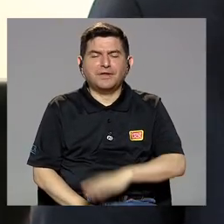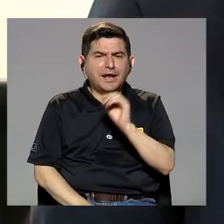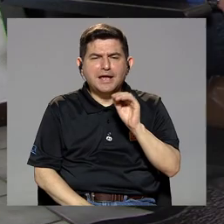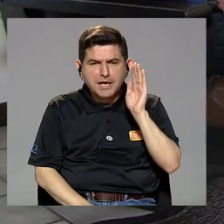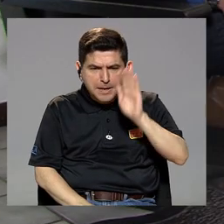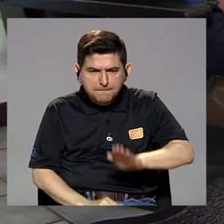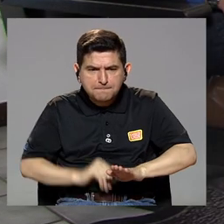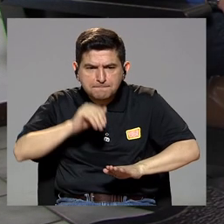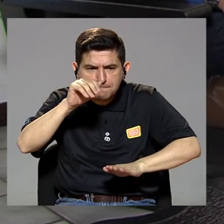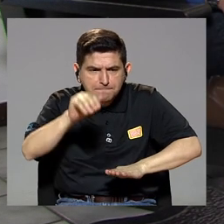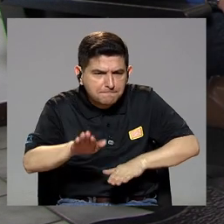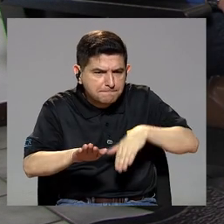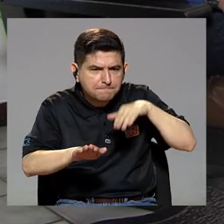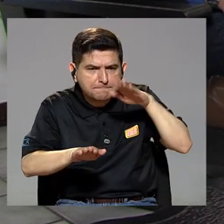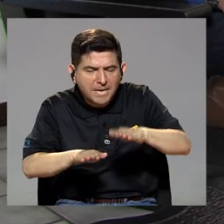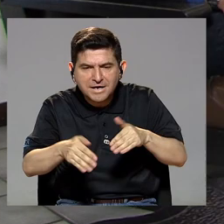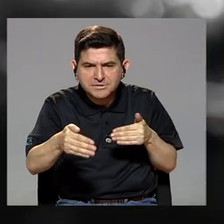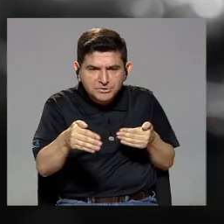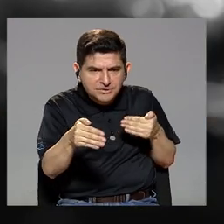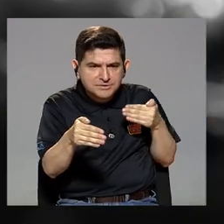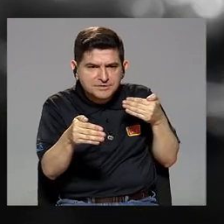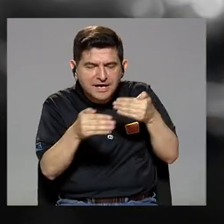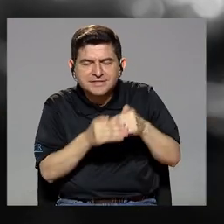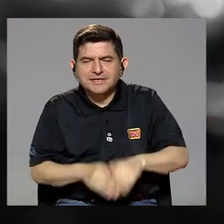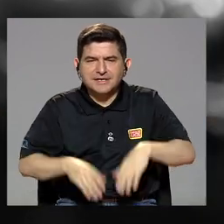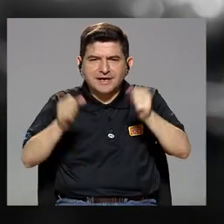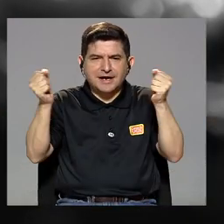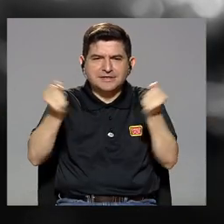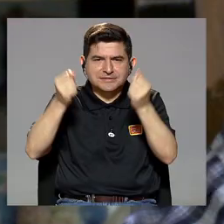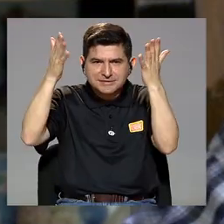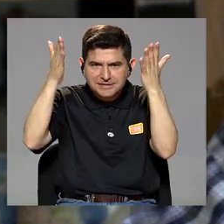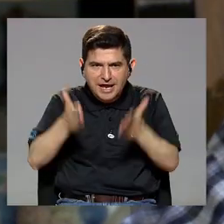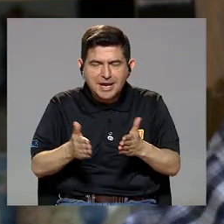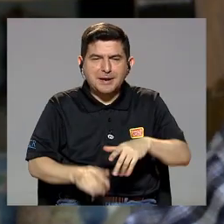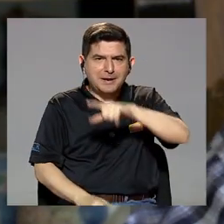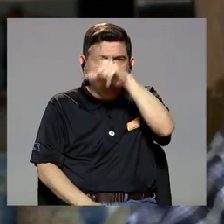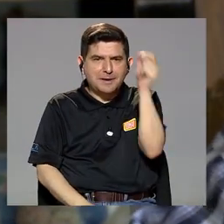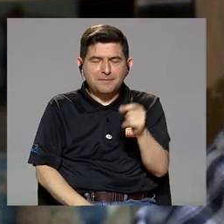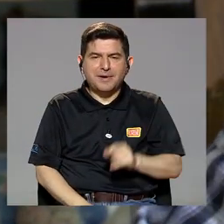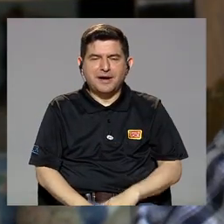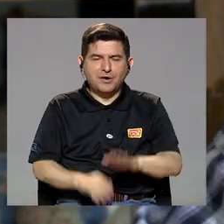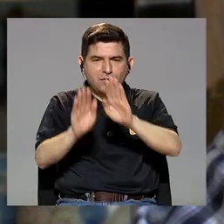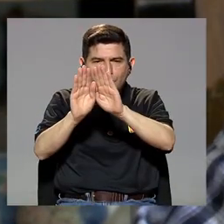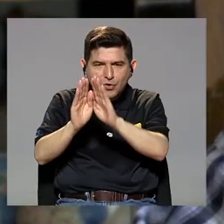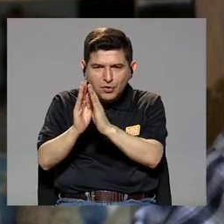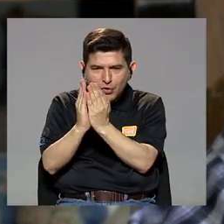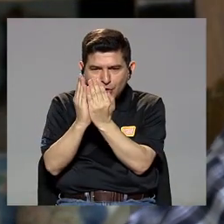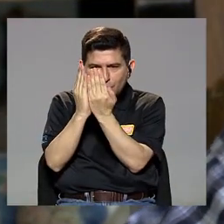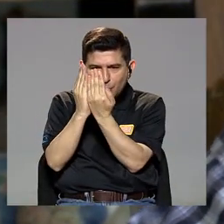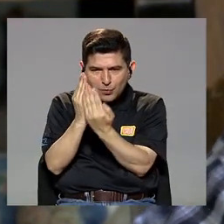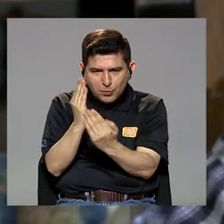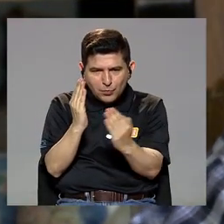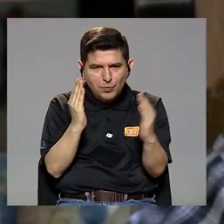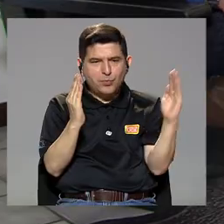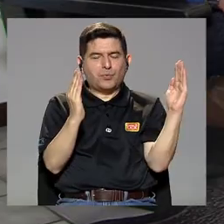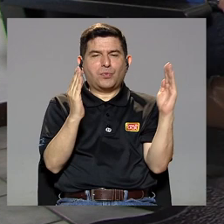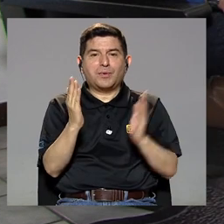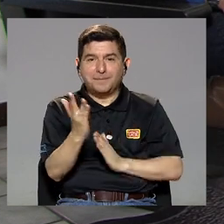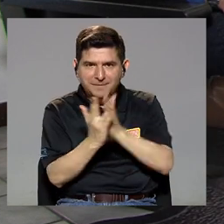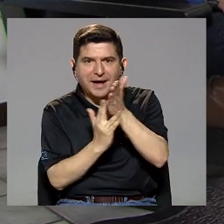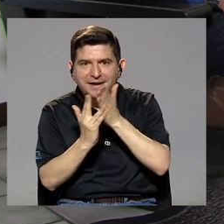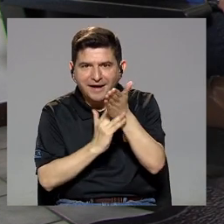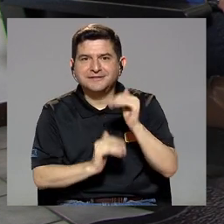del mago de la luna acercándose al estudio y la puerta se abría para entrar el mago de la luna